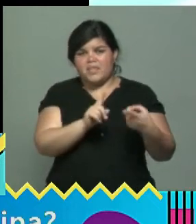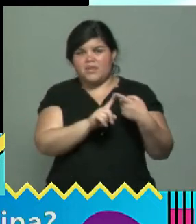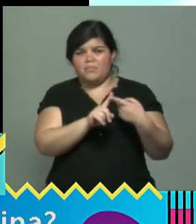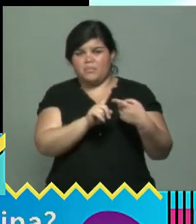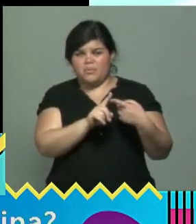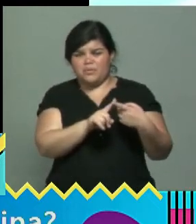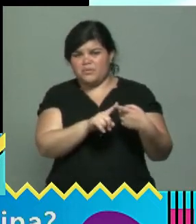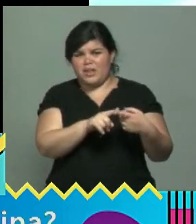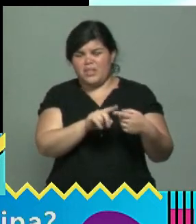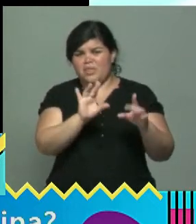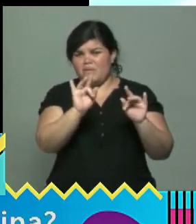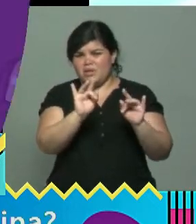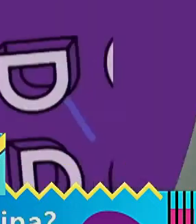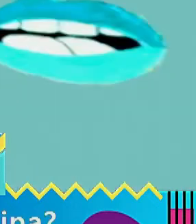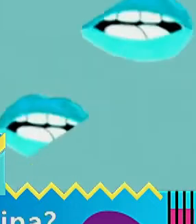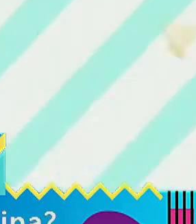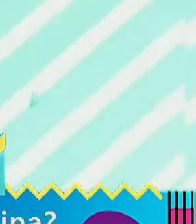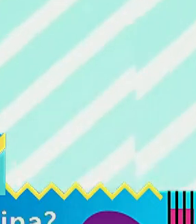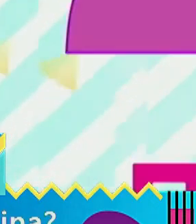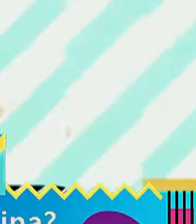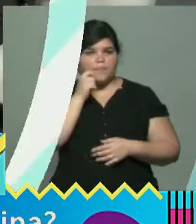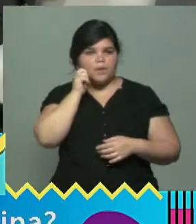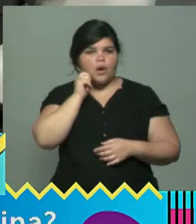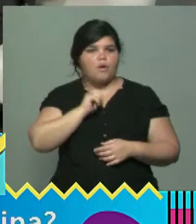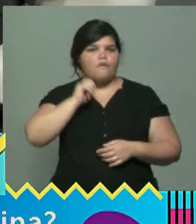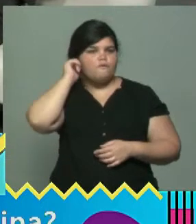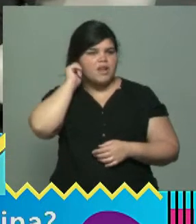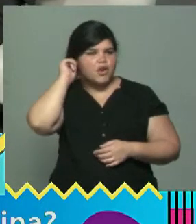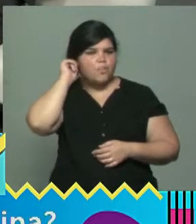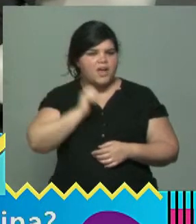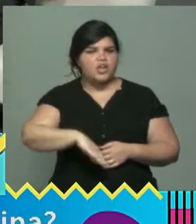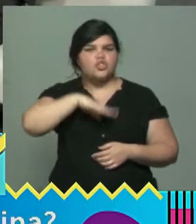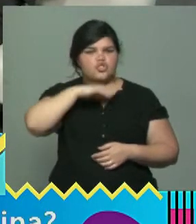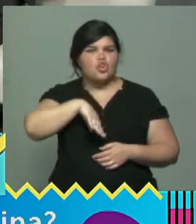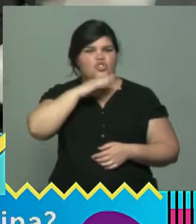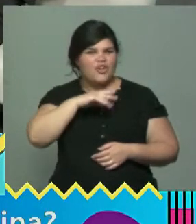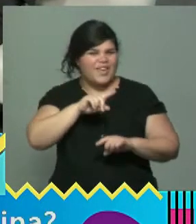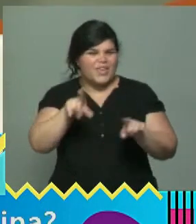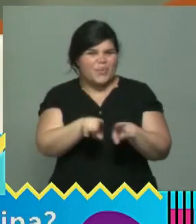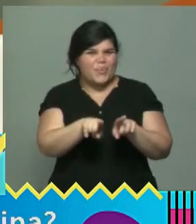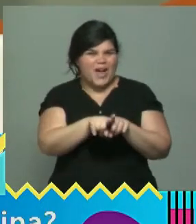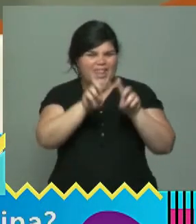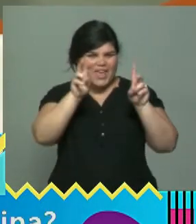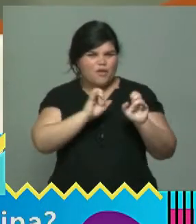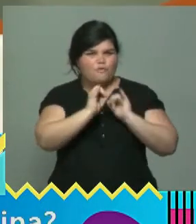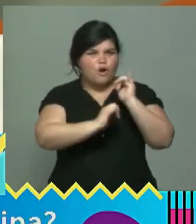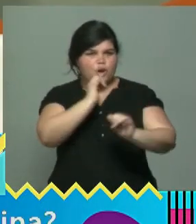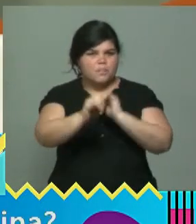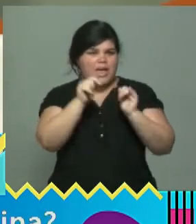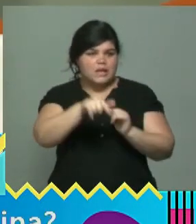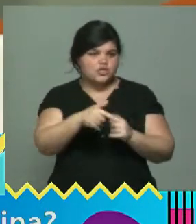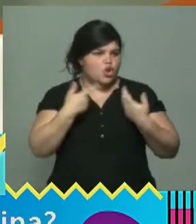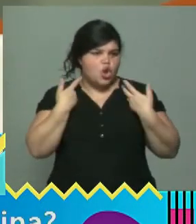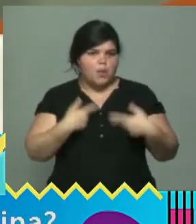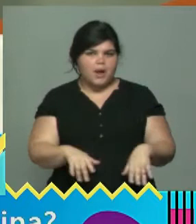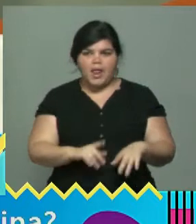veíamos en el informe, el feliz cumpleaños inútil, como una cuestión irónica que realmente es algo cotidiano, lamentablemente. A veces y hasta eso, modo